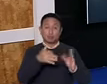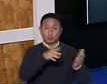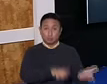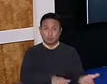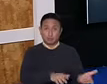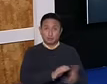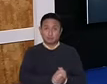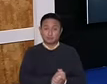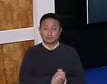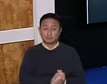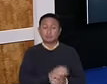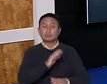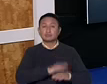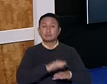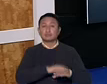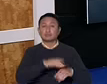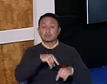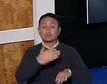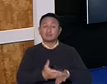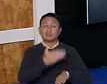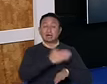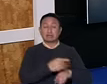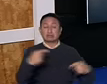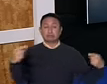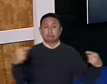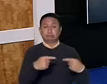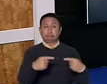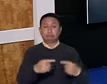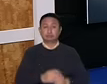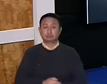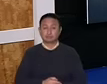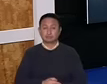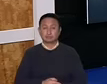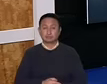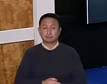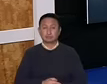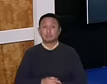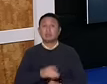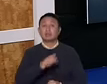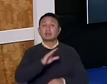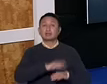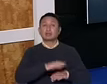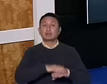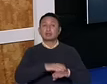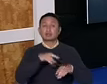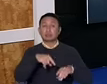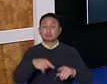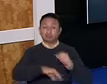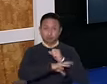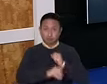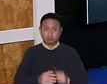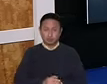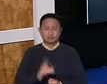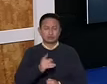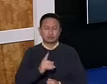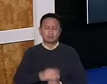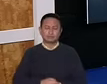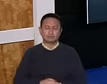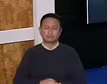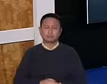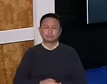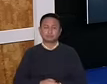los implicados respondió a una vieja rencilla. Se descartó que se haya tratado de un intento de robo o algo